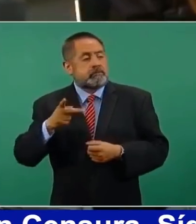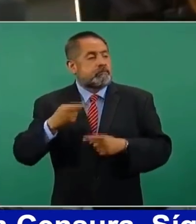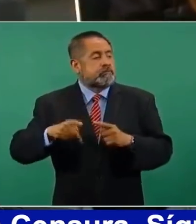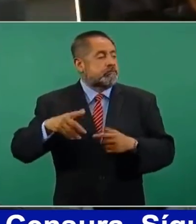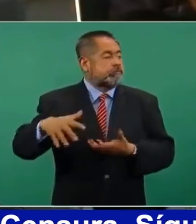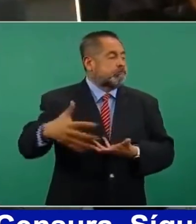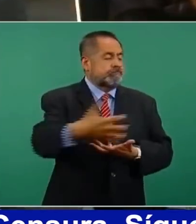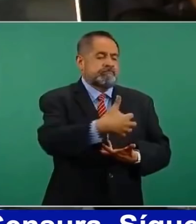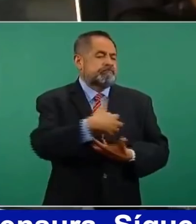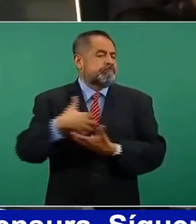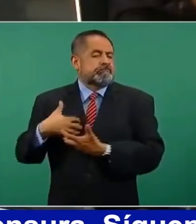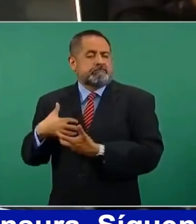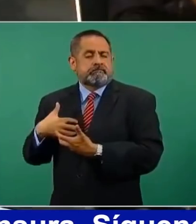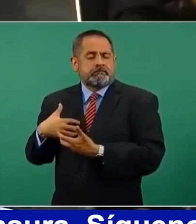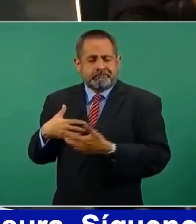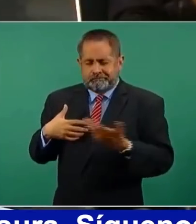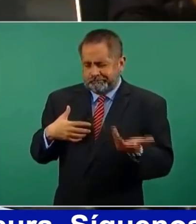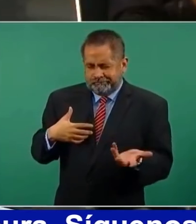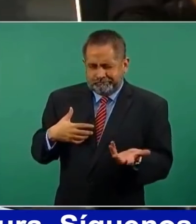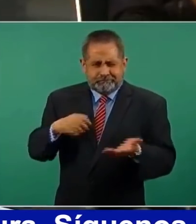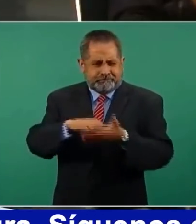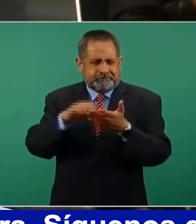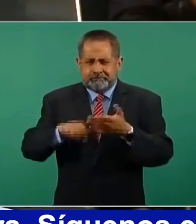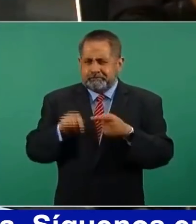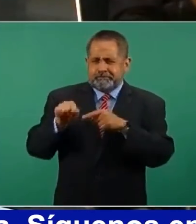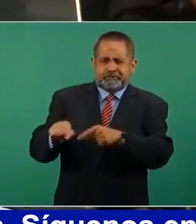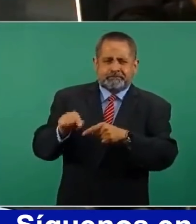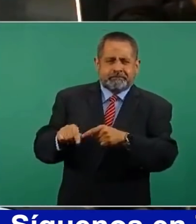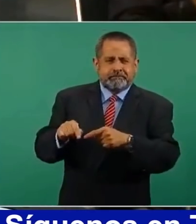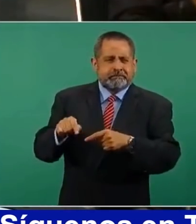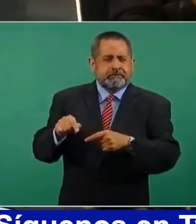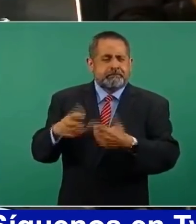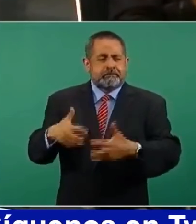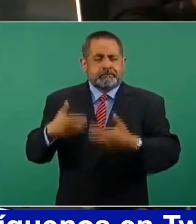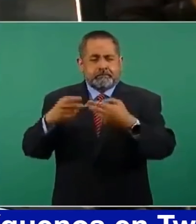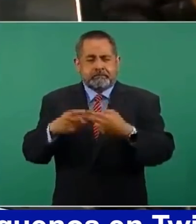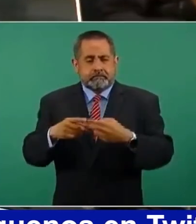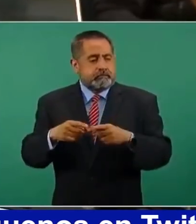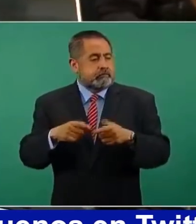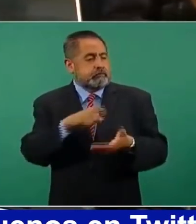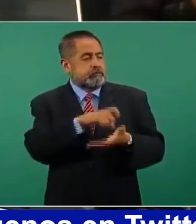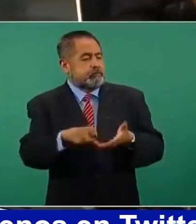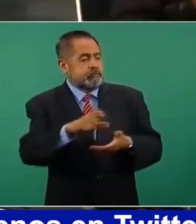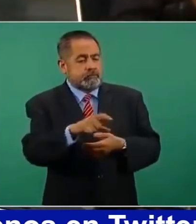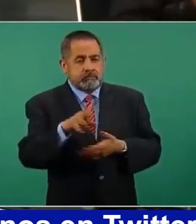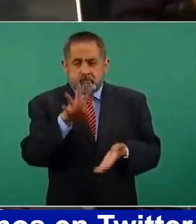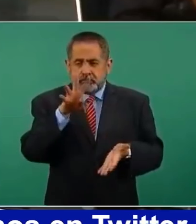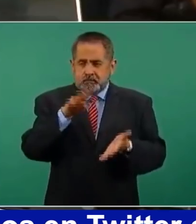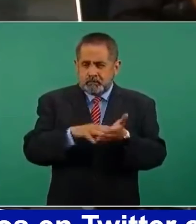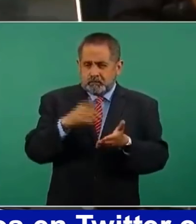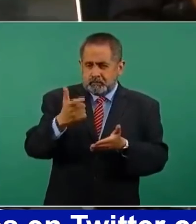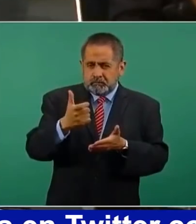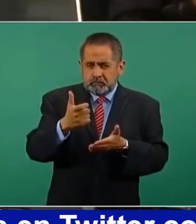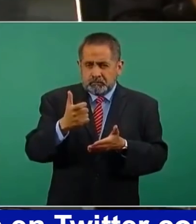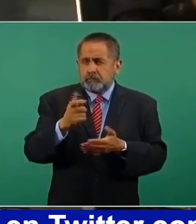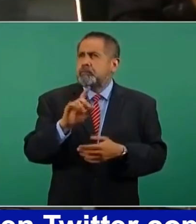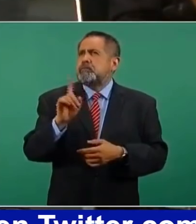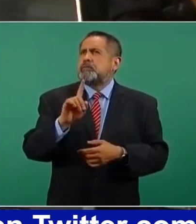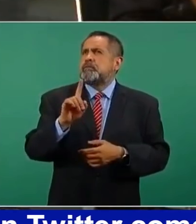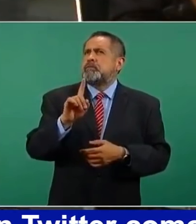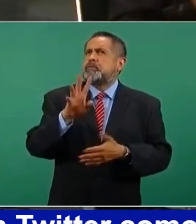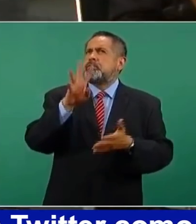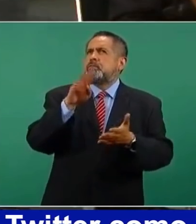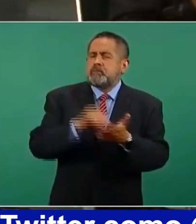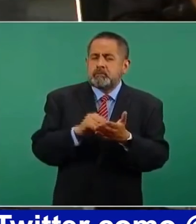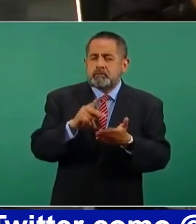¿Cómo se explica usted que una comercializadora o una harinera compre a un productor a 4,000 pesos, a